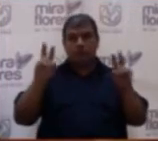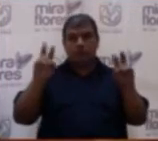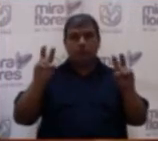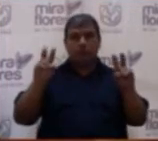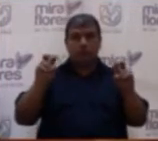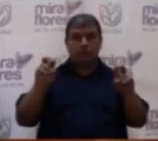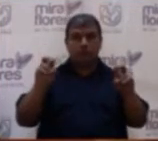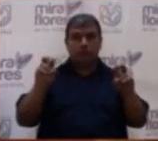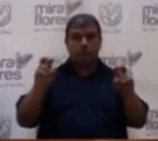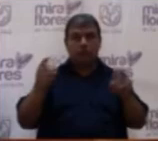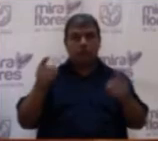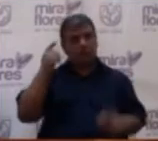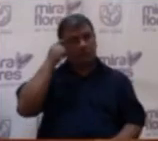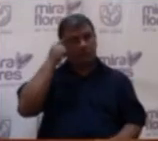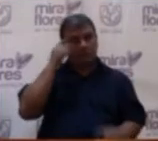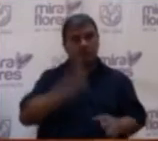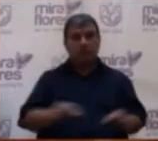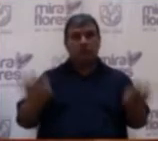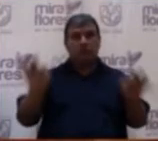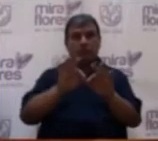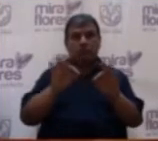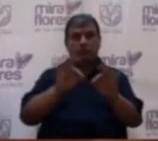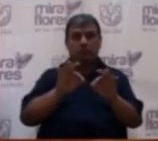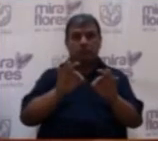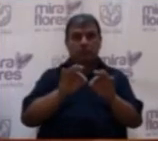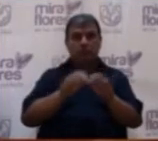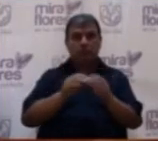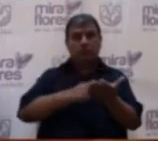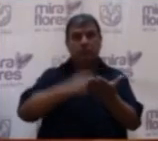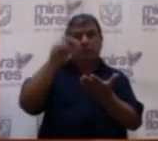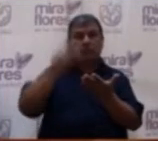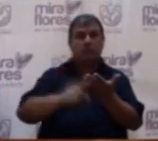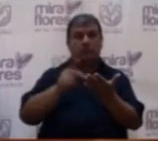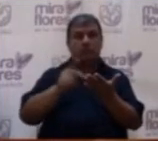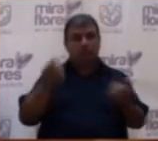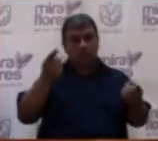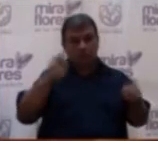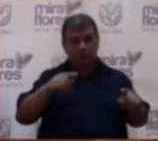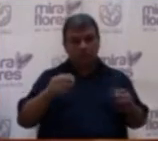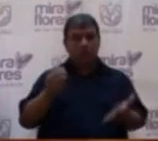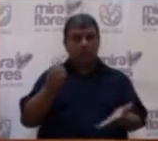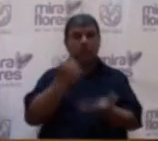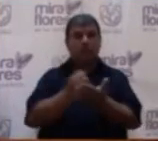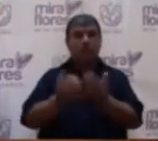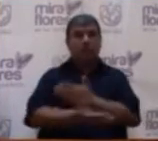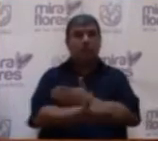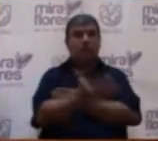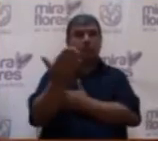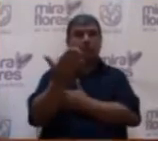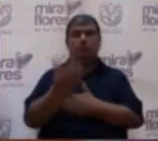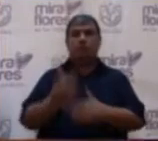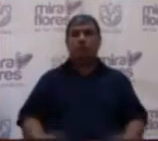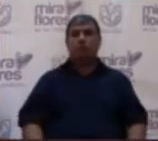que considera es importante aquí con relación al proyecto de acuerdo que se va a aprobar esta mañana